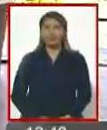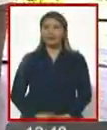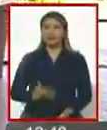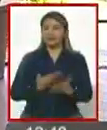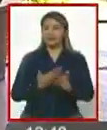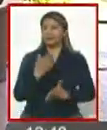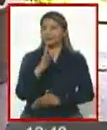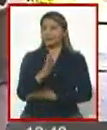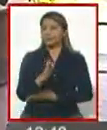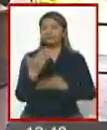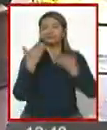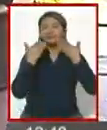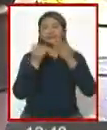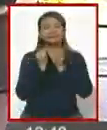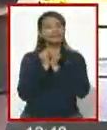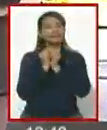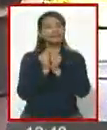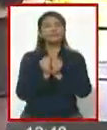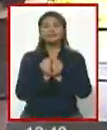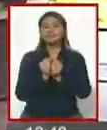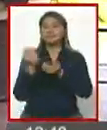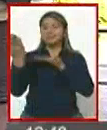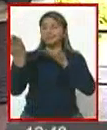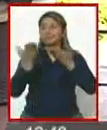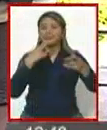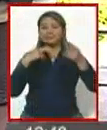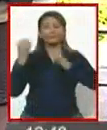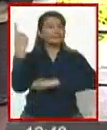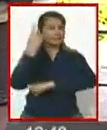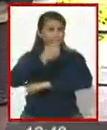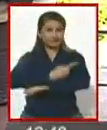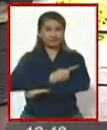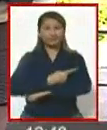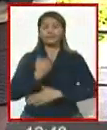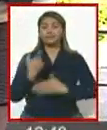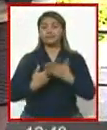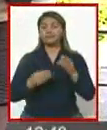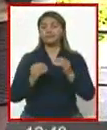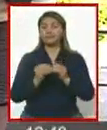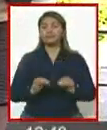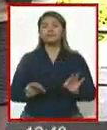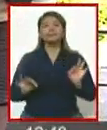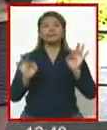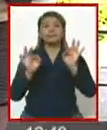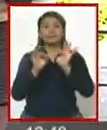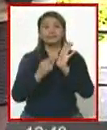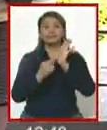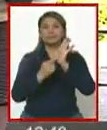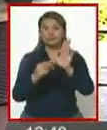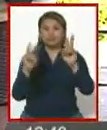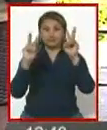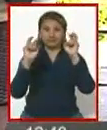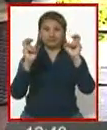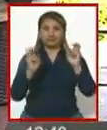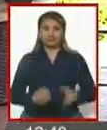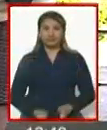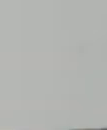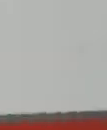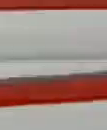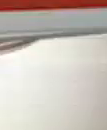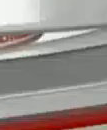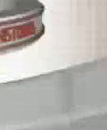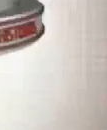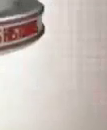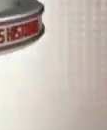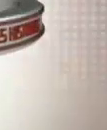Muy buenas tardes, les agradecemos por su compañía. Bienvenidos a Noticieros al Día. Lo que más destaca en la jornada de hoy, a continuación en nuestros titulares.